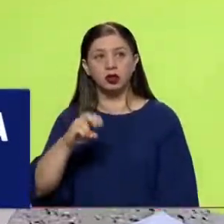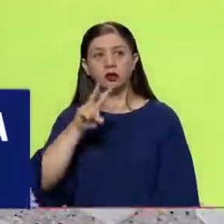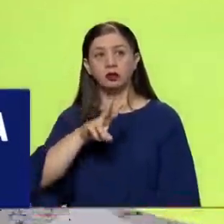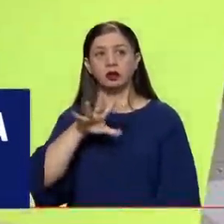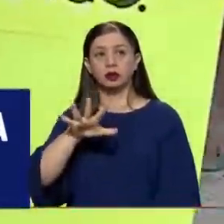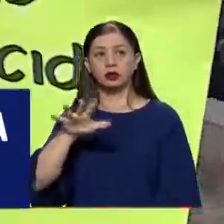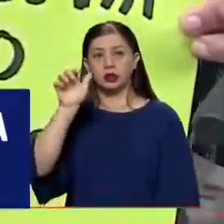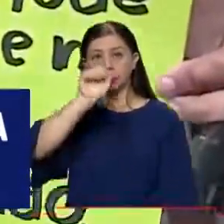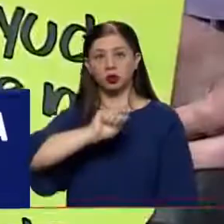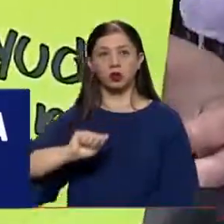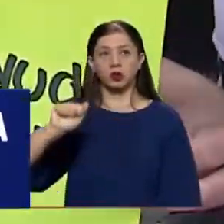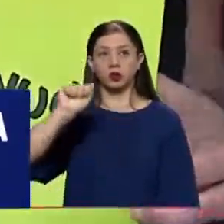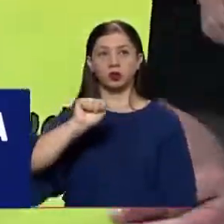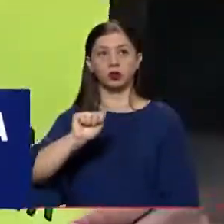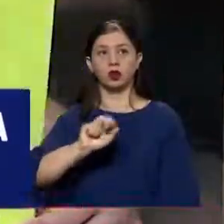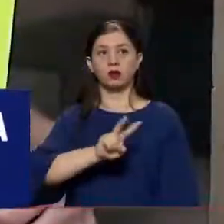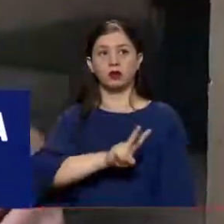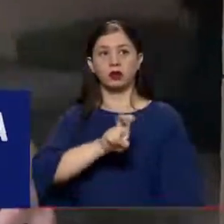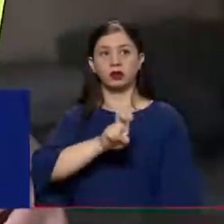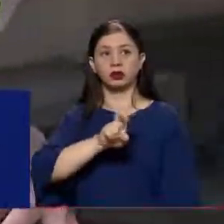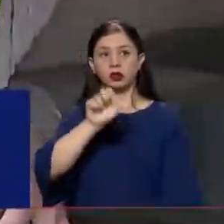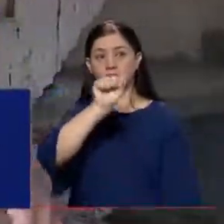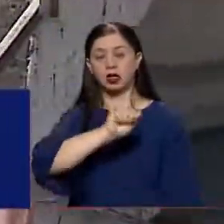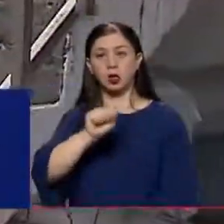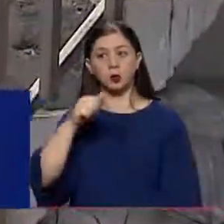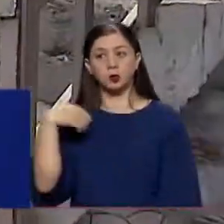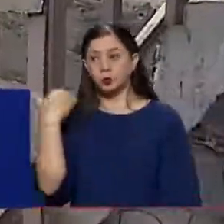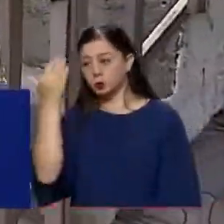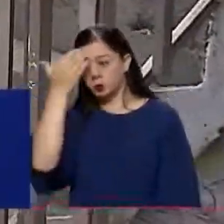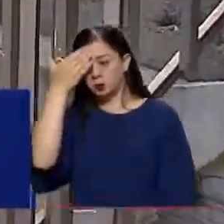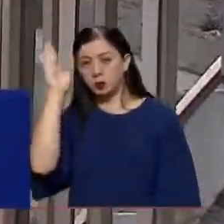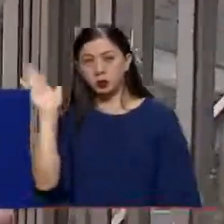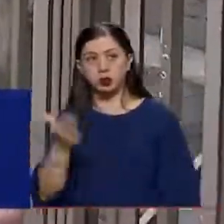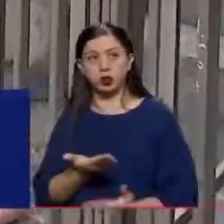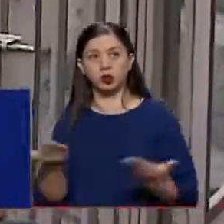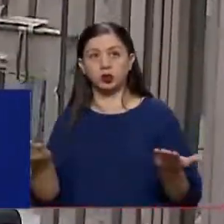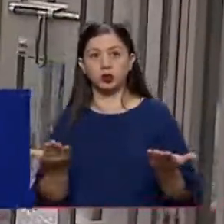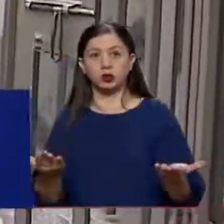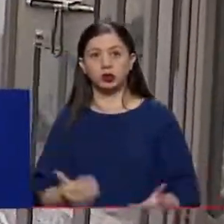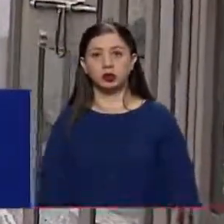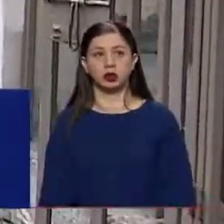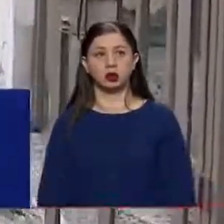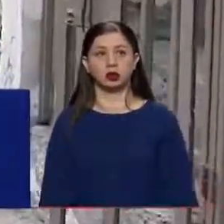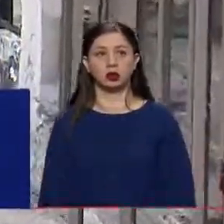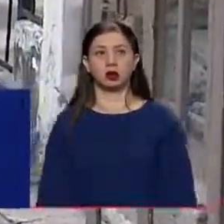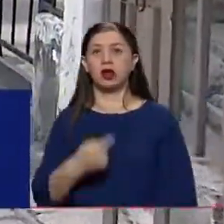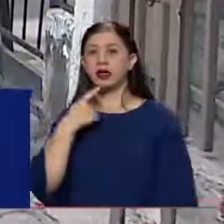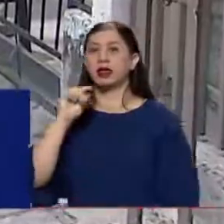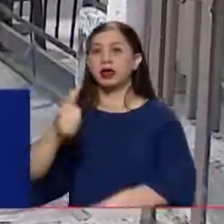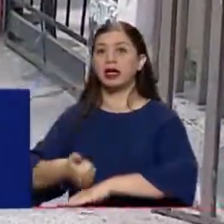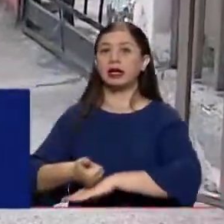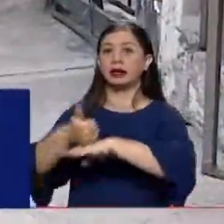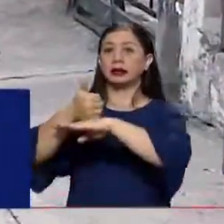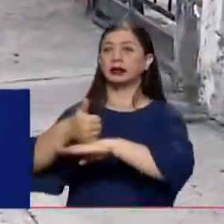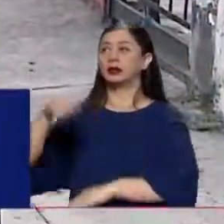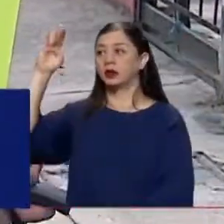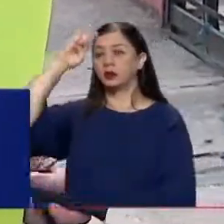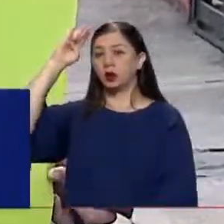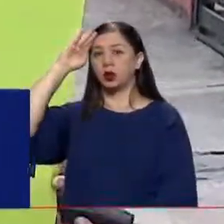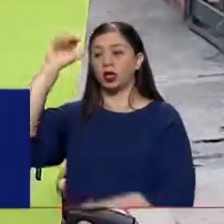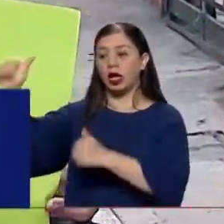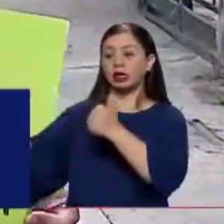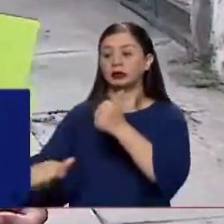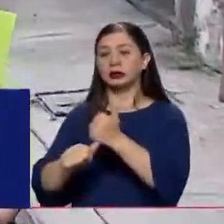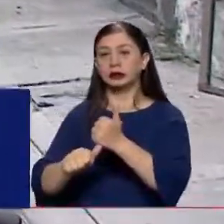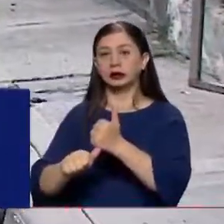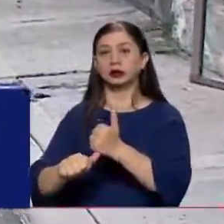de agosto, desde el 27 de agosto no sé nada de él. Le pido al director de la policía, a la